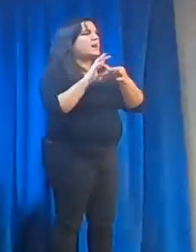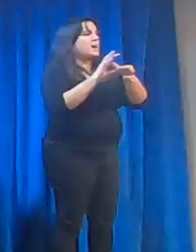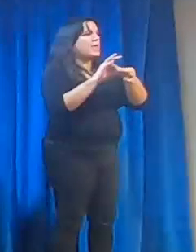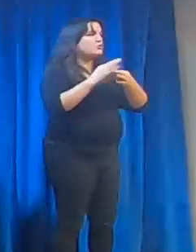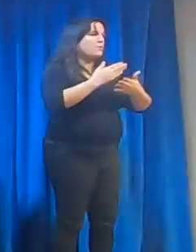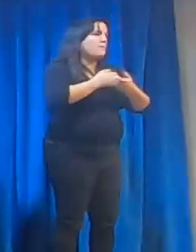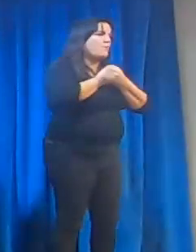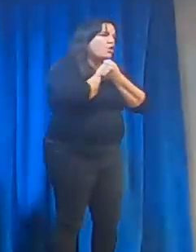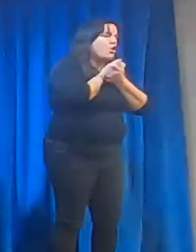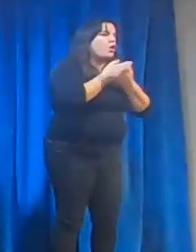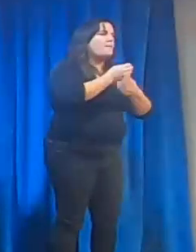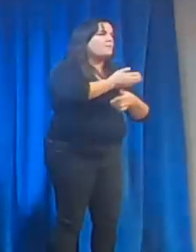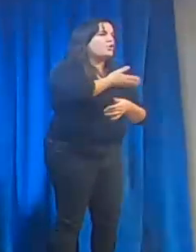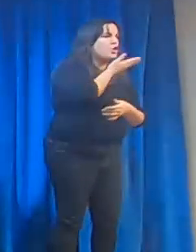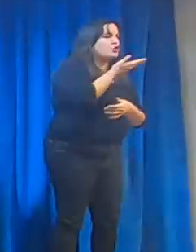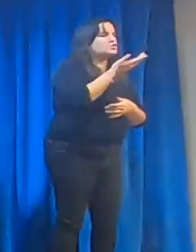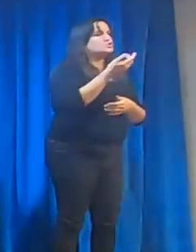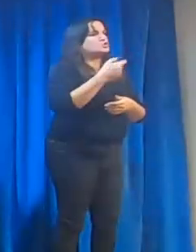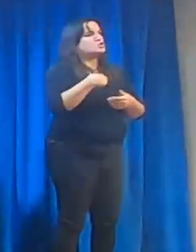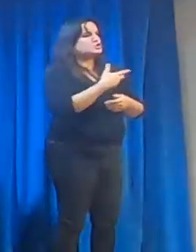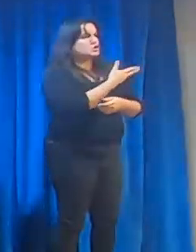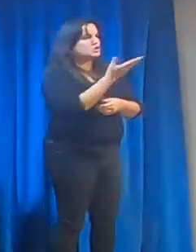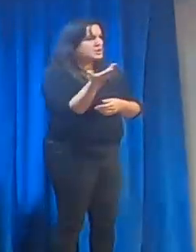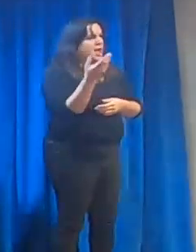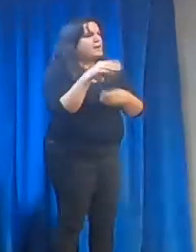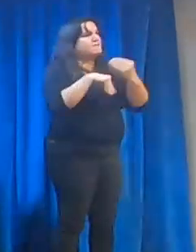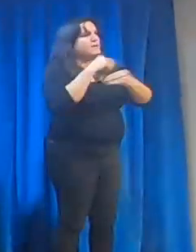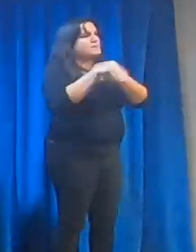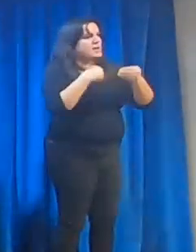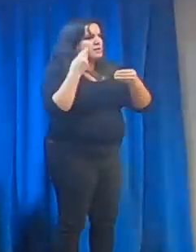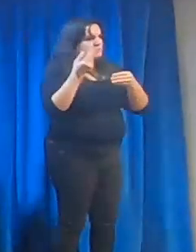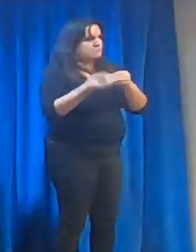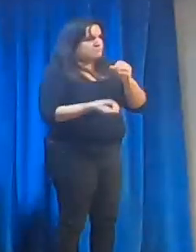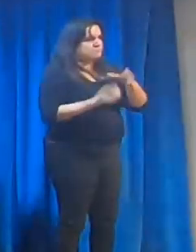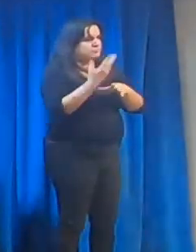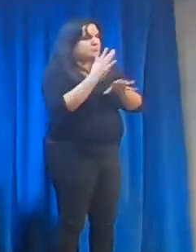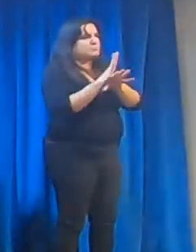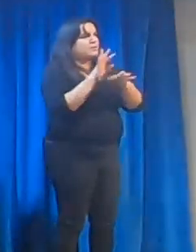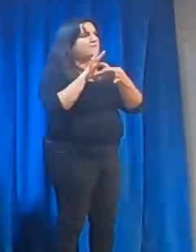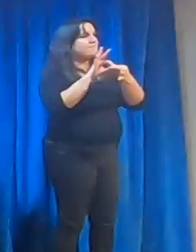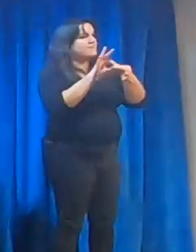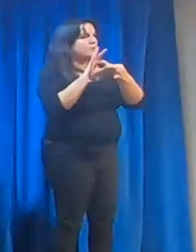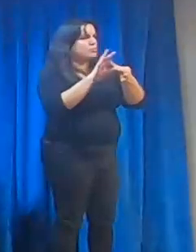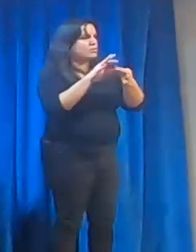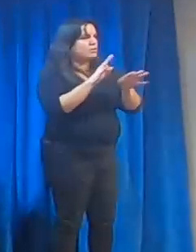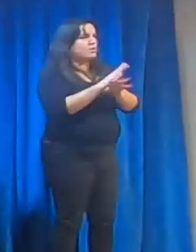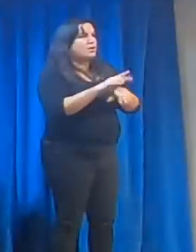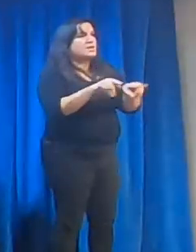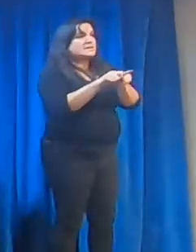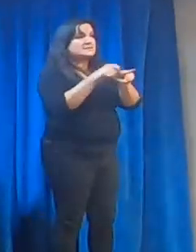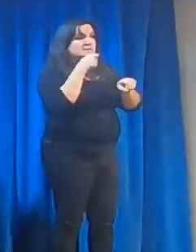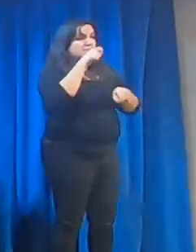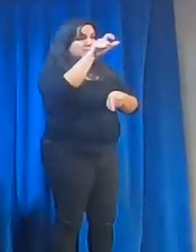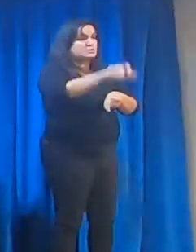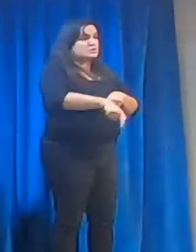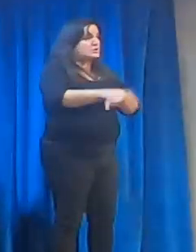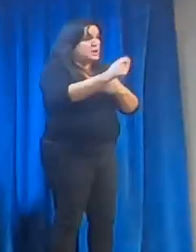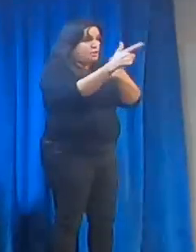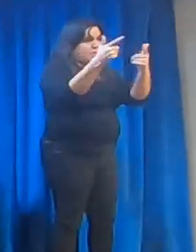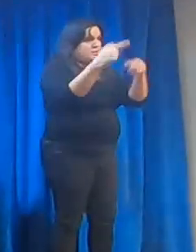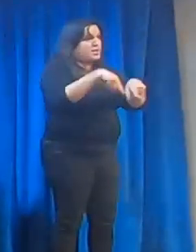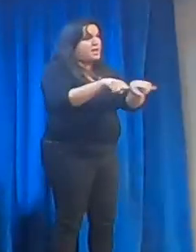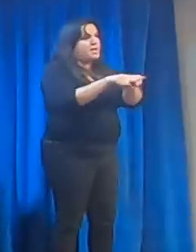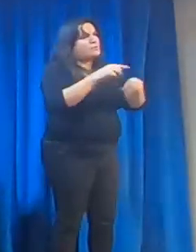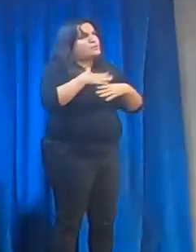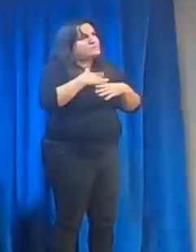familiares. A partir de un lazo afectivo, puedo estar solo con el otro presente y a pesar de su ausencia.